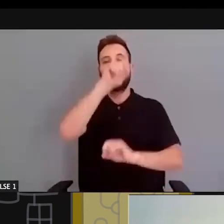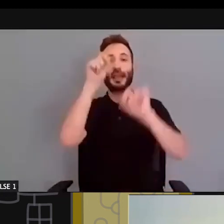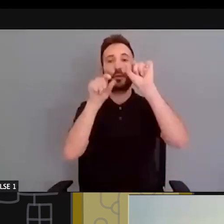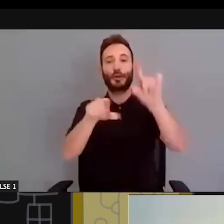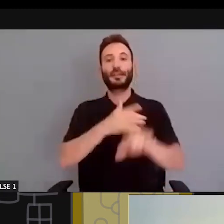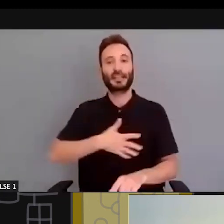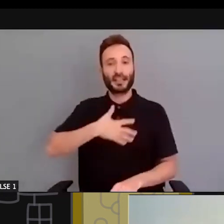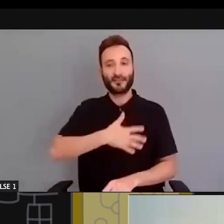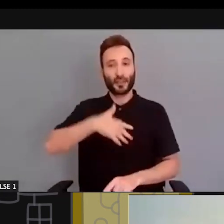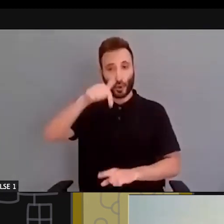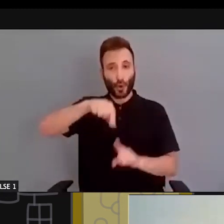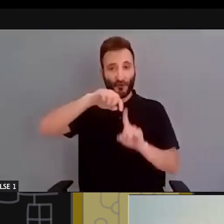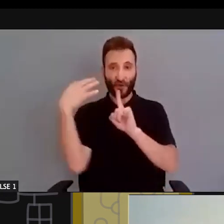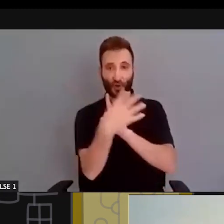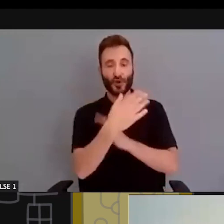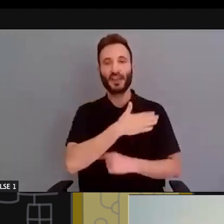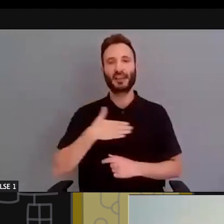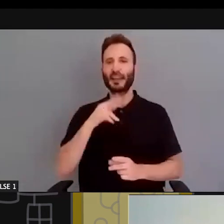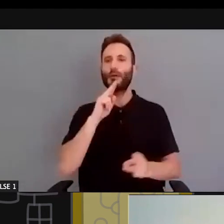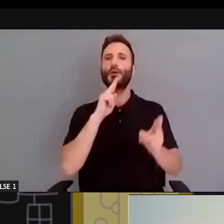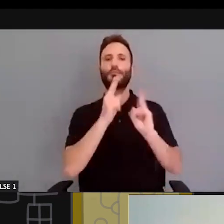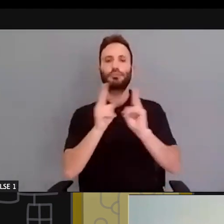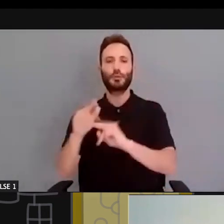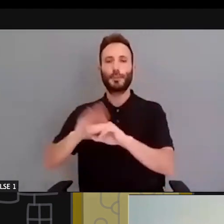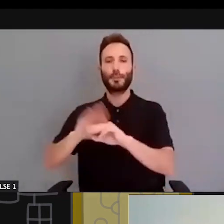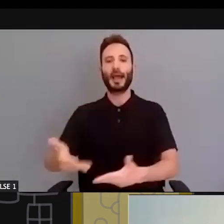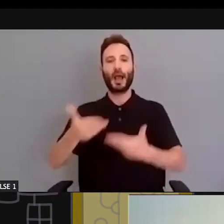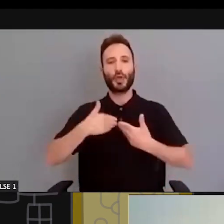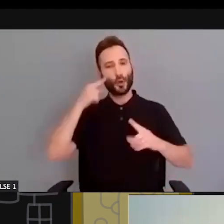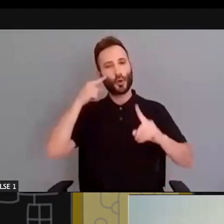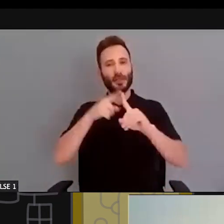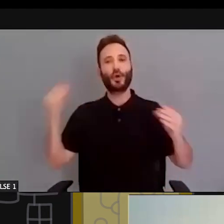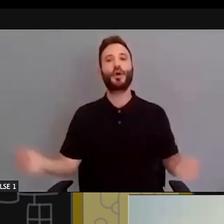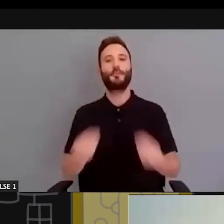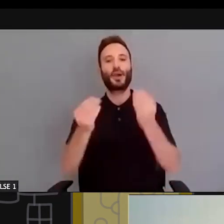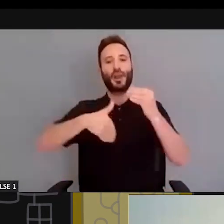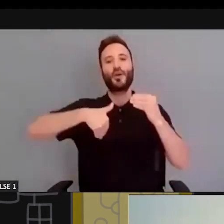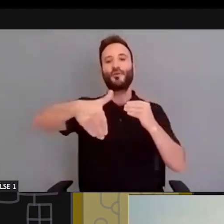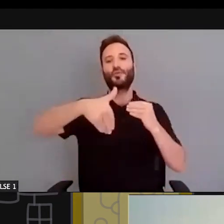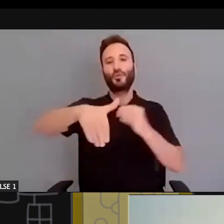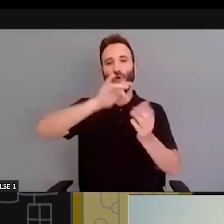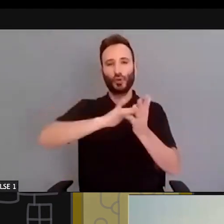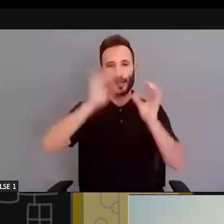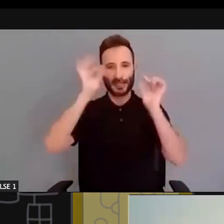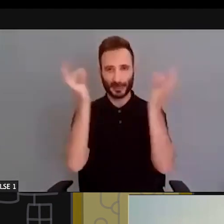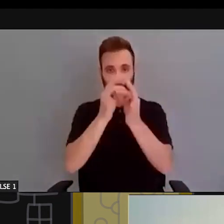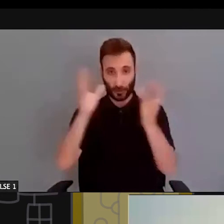de hoy. Os agradecería que la contestaseis, ya que así nos ayuda a mejorar y a ofreceros contenidos atractivos a